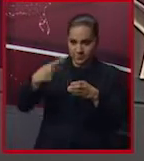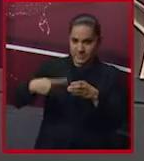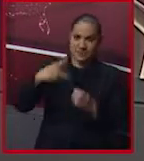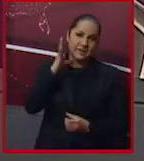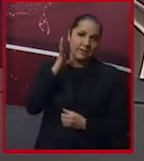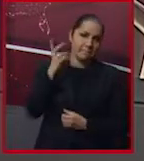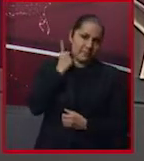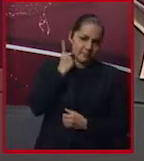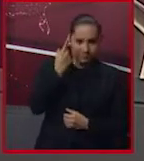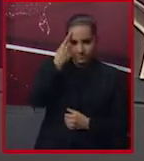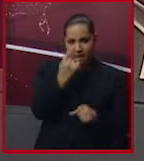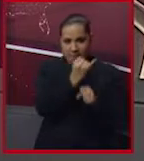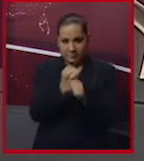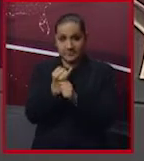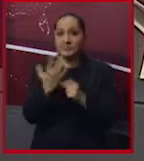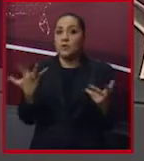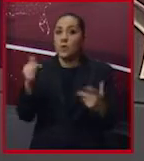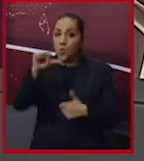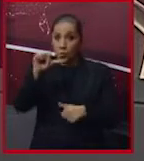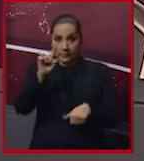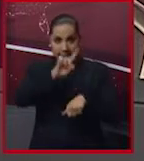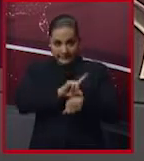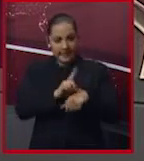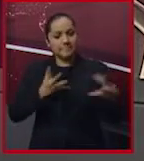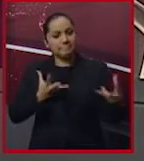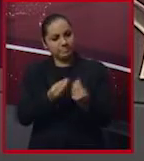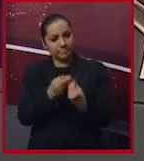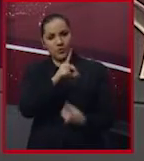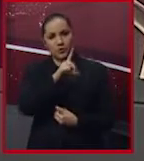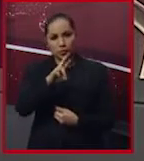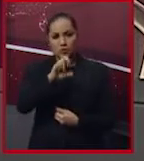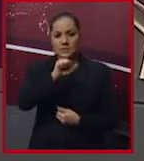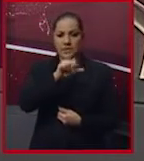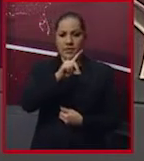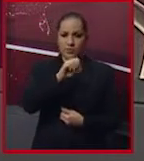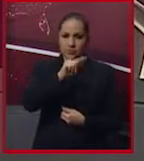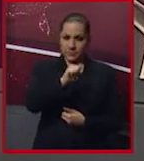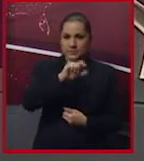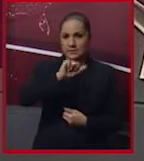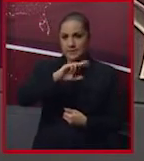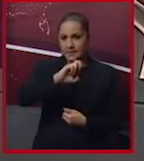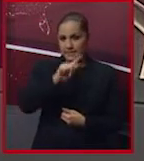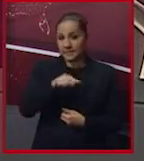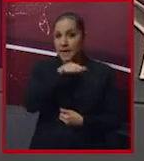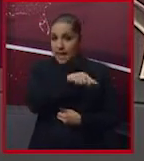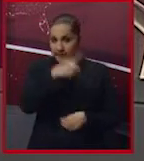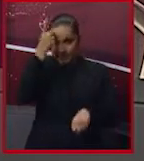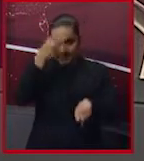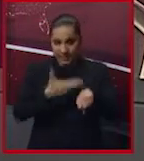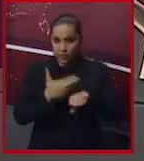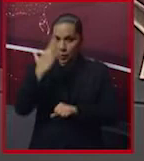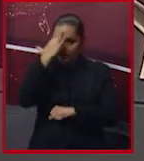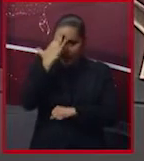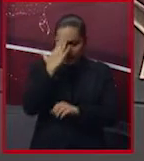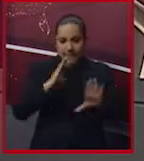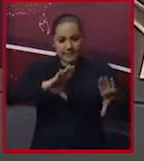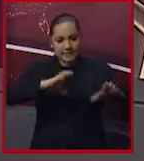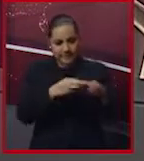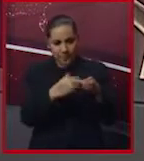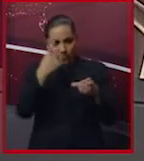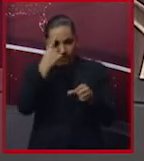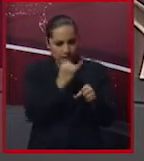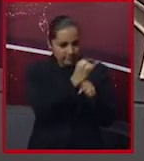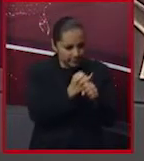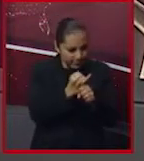el día de hoy tenemos la oportunidad de platicar con el doctor Sadot Sánchez Carreño. Él es el director general del Centro de Estudios de